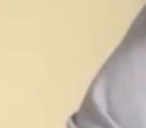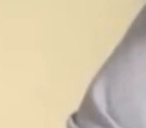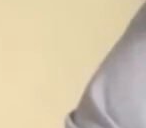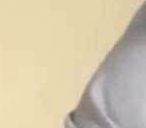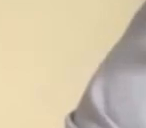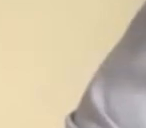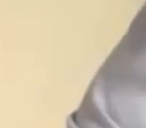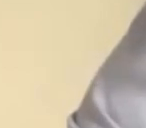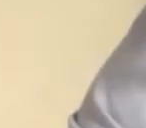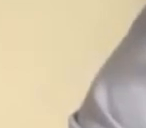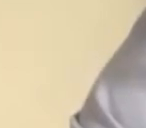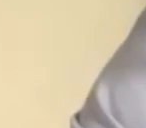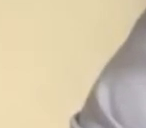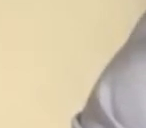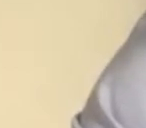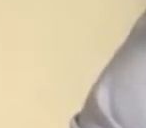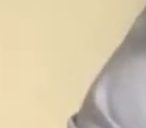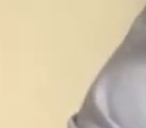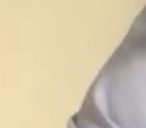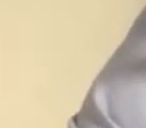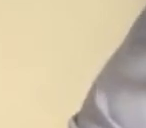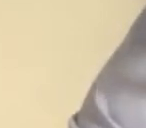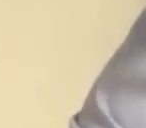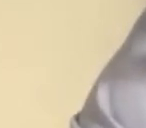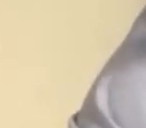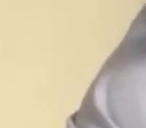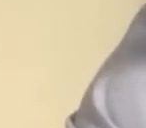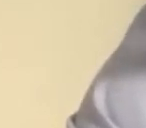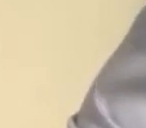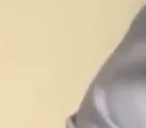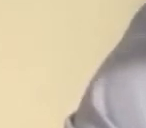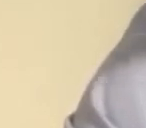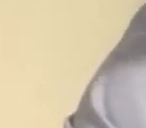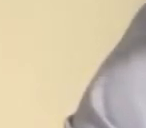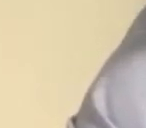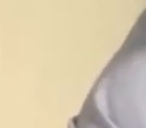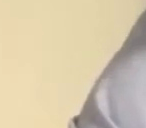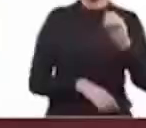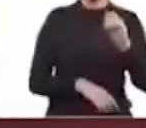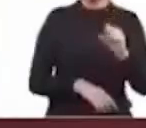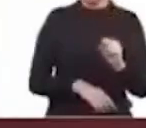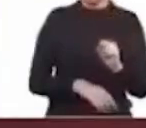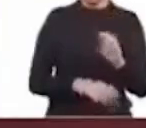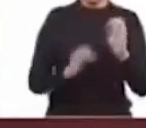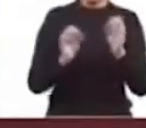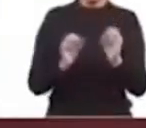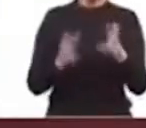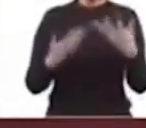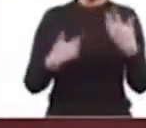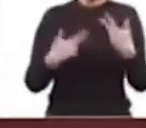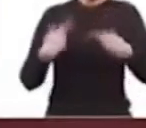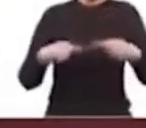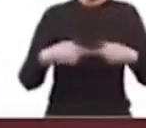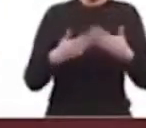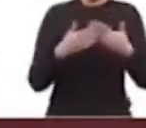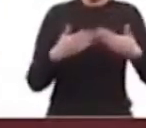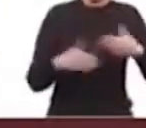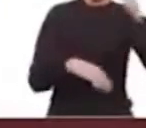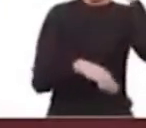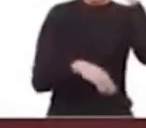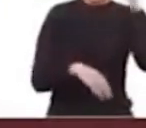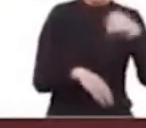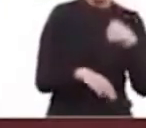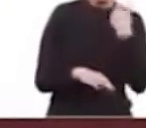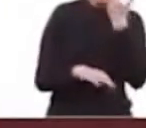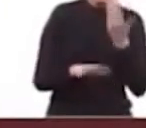de gobierno de Claudia Sheinbaum de la Ciudad de México, Martí Batres. Vamos a ver y escuchar. Aquí tenemos tres